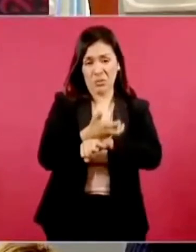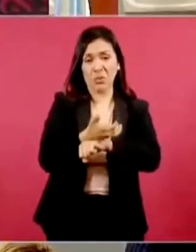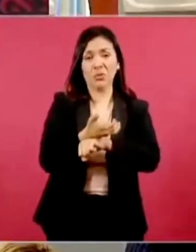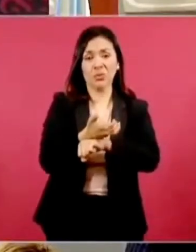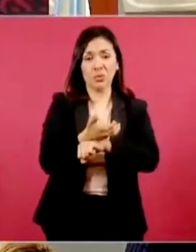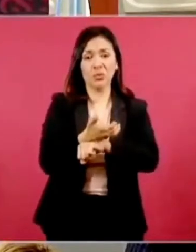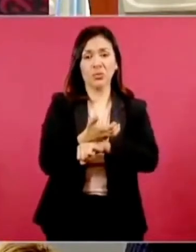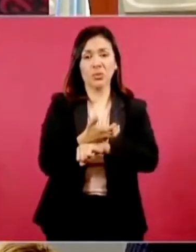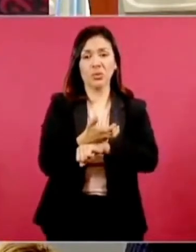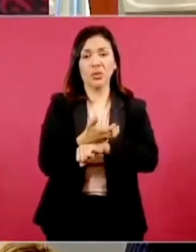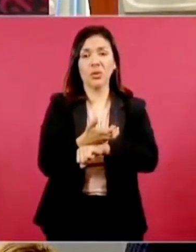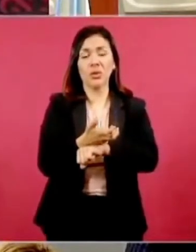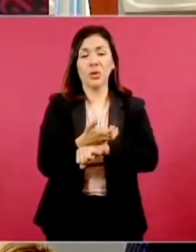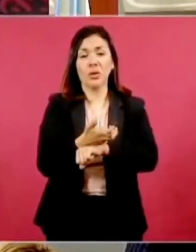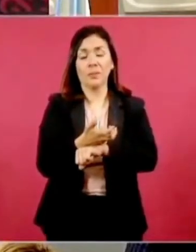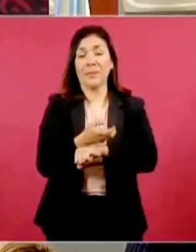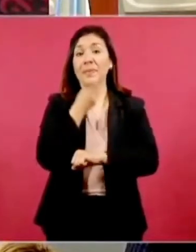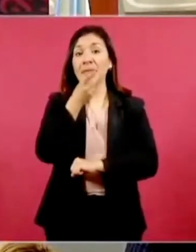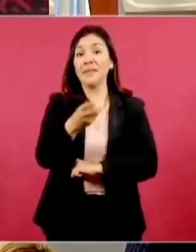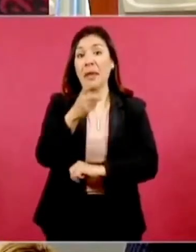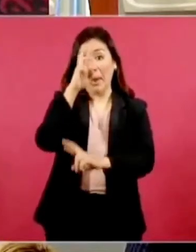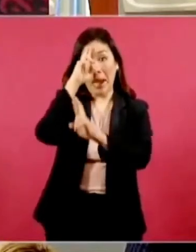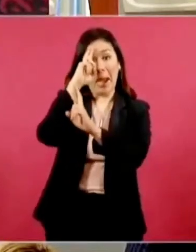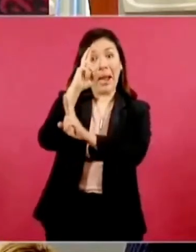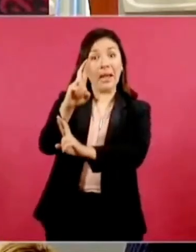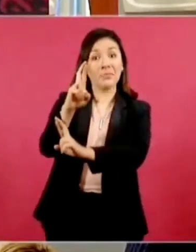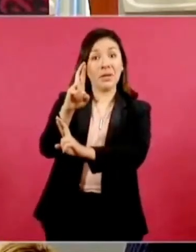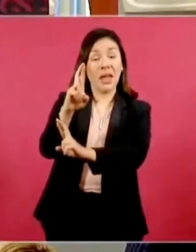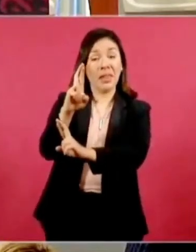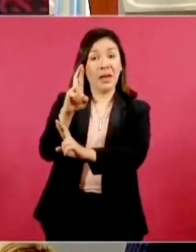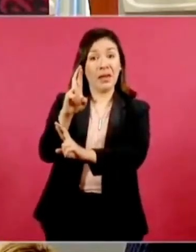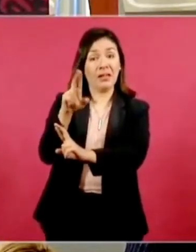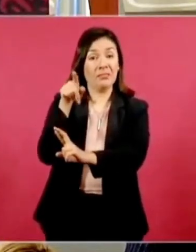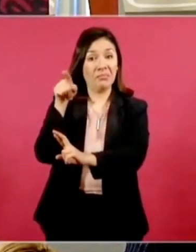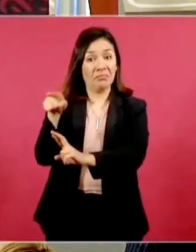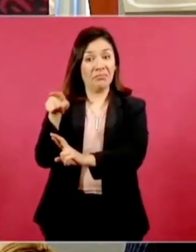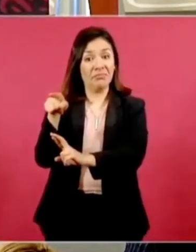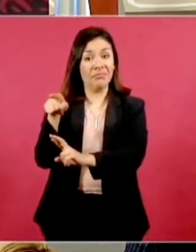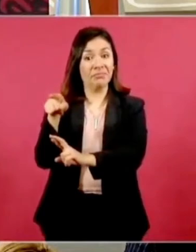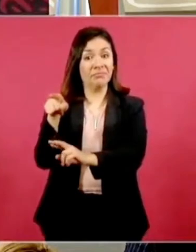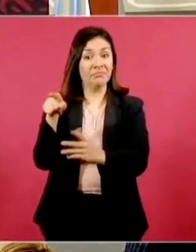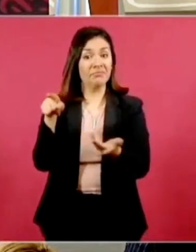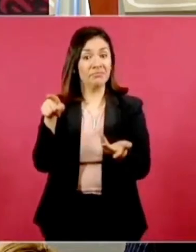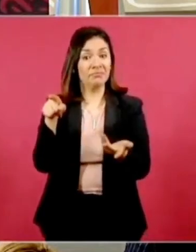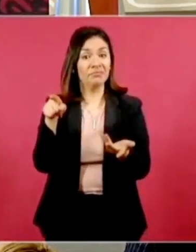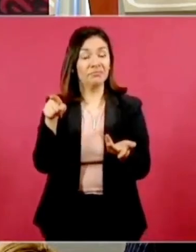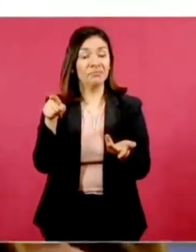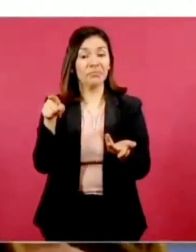esta respetada organización periodística de Estados Unidos,